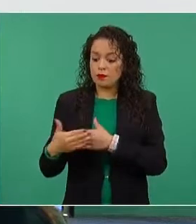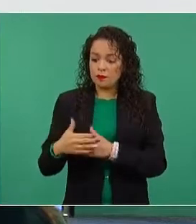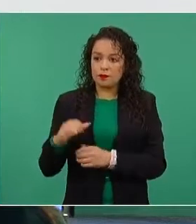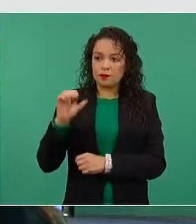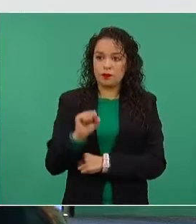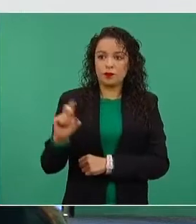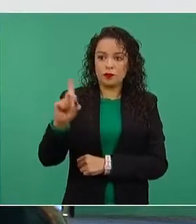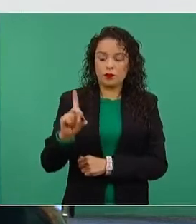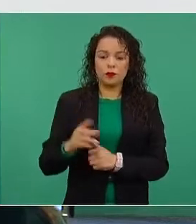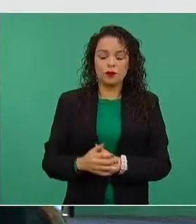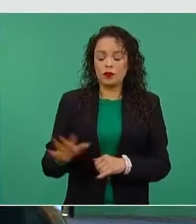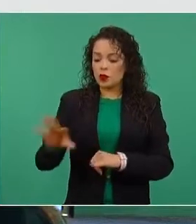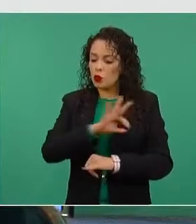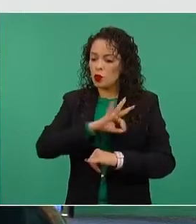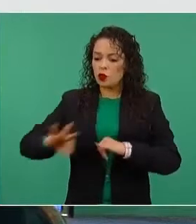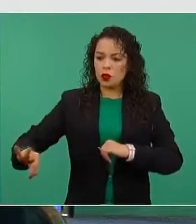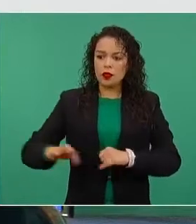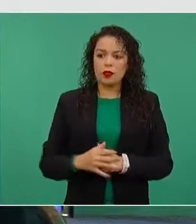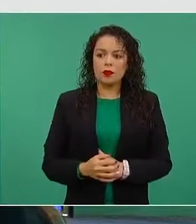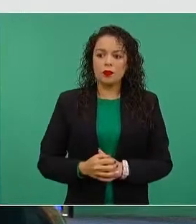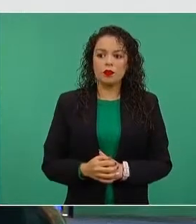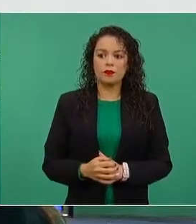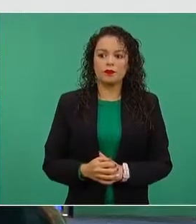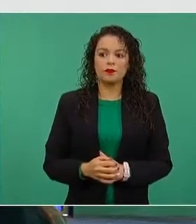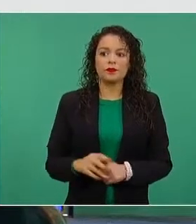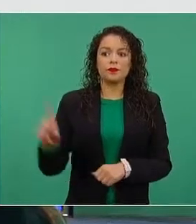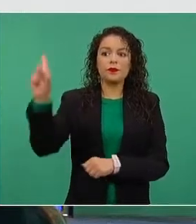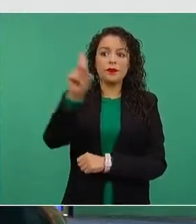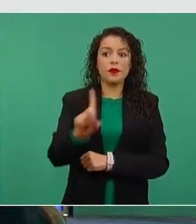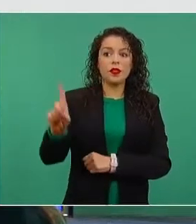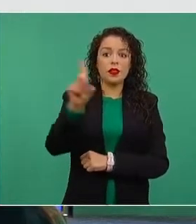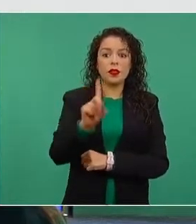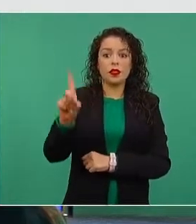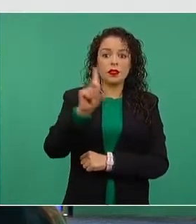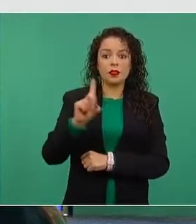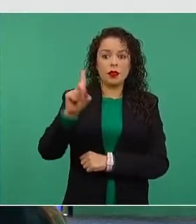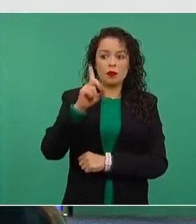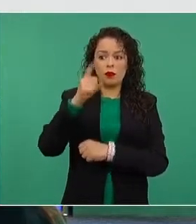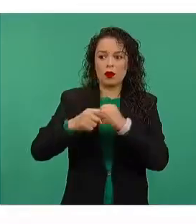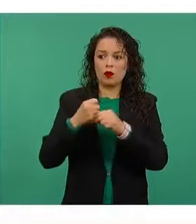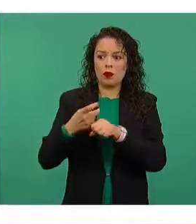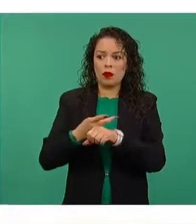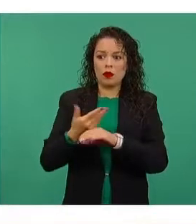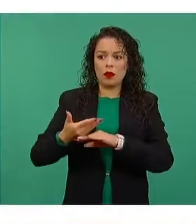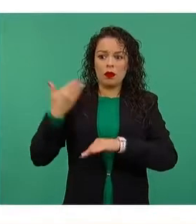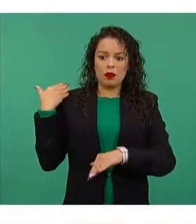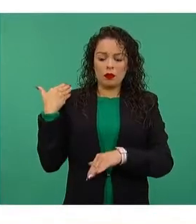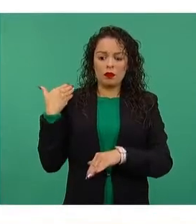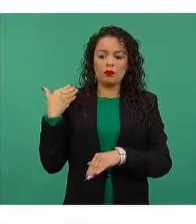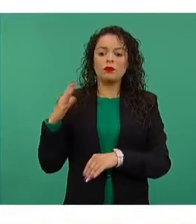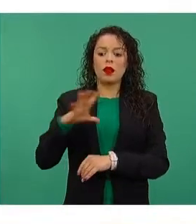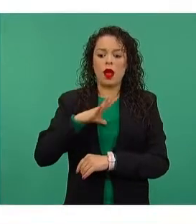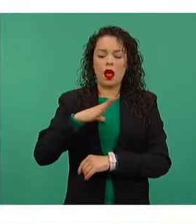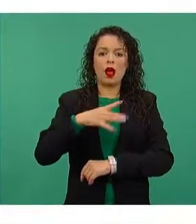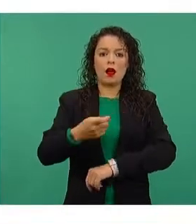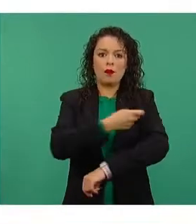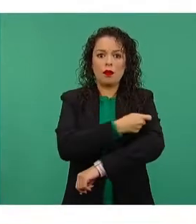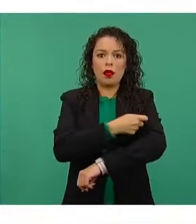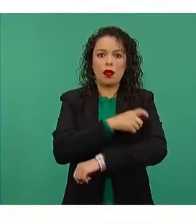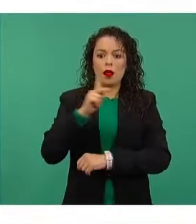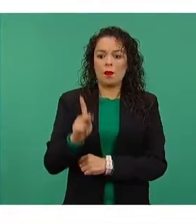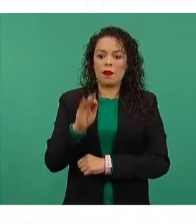Por último, en diciembre del año pasado empezamos a recibir vacunas de Pfizer, como ustedes